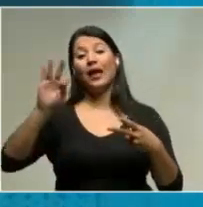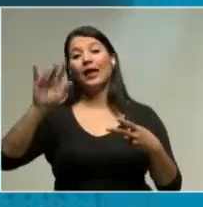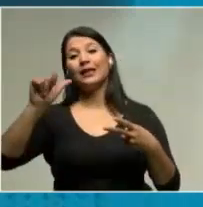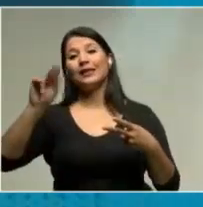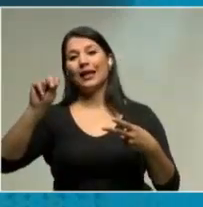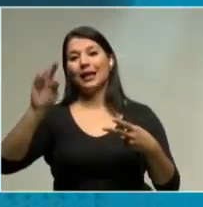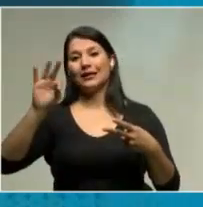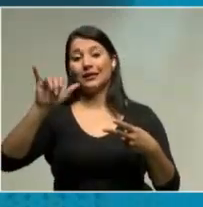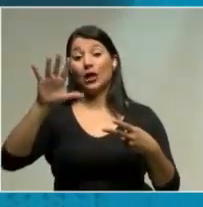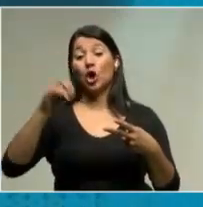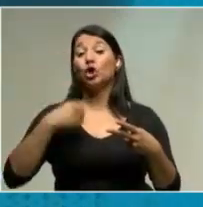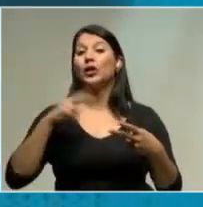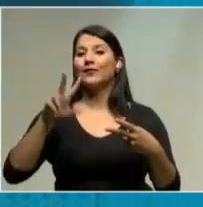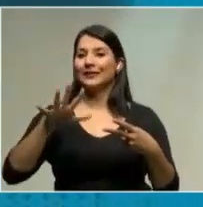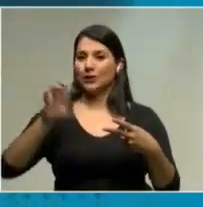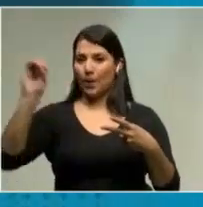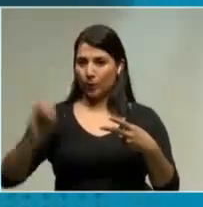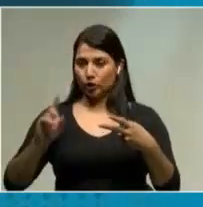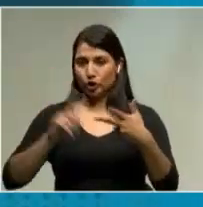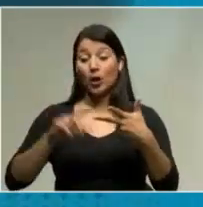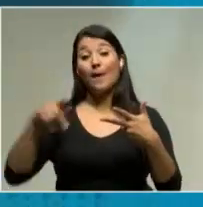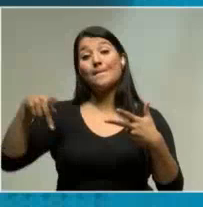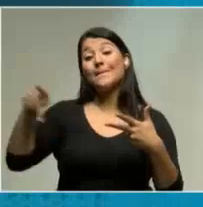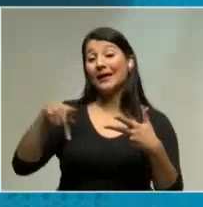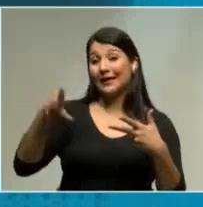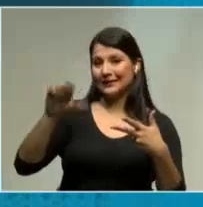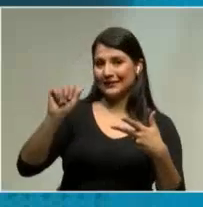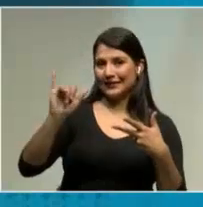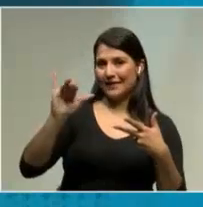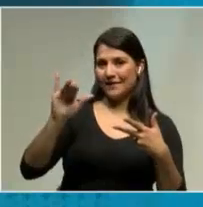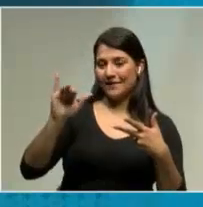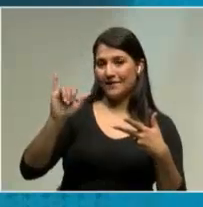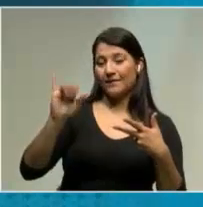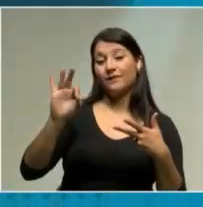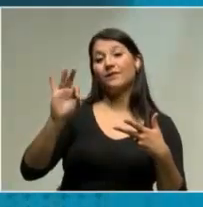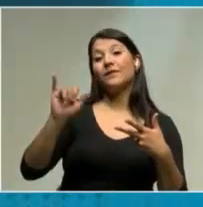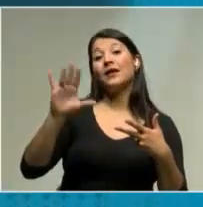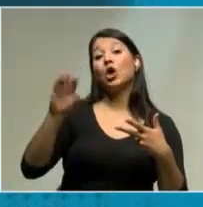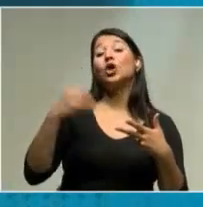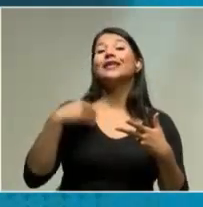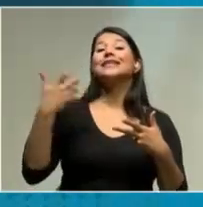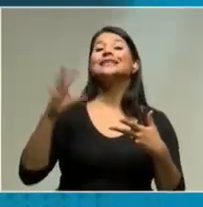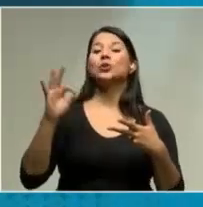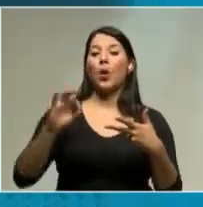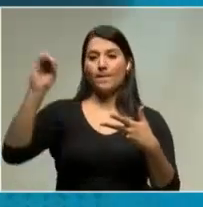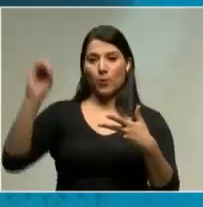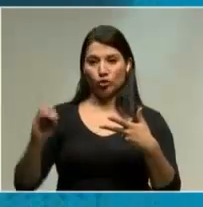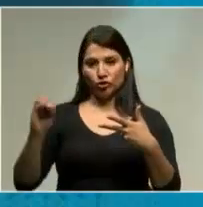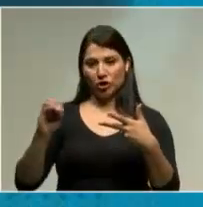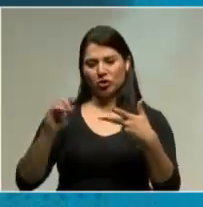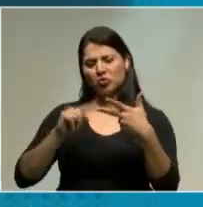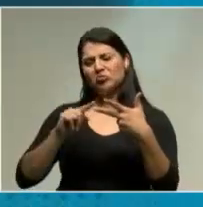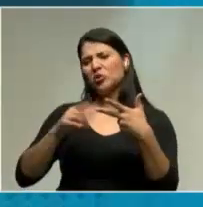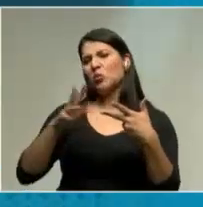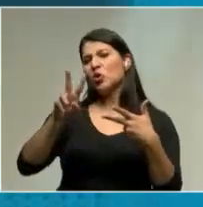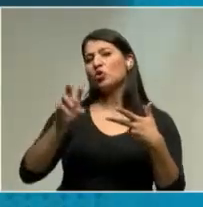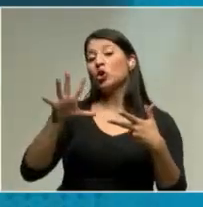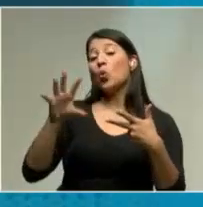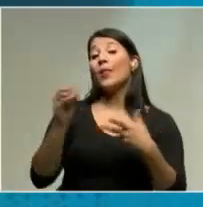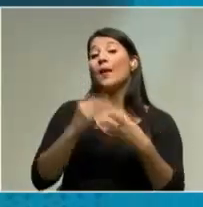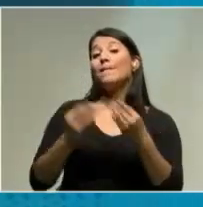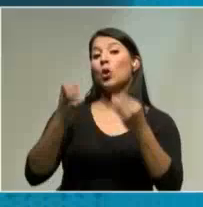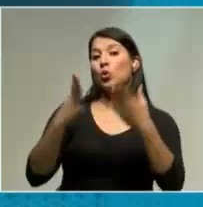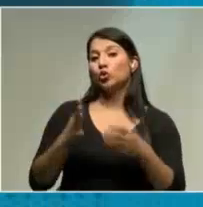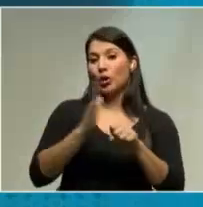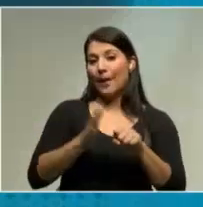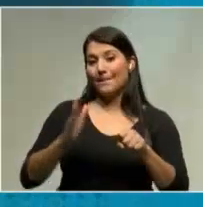el 25%, a su vez el Pacífico constituye el 19% del área cultivada en manos de unos 250 productores de